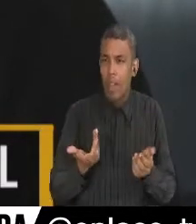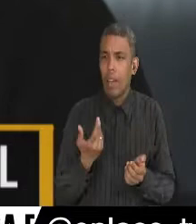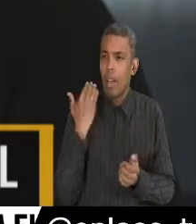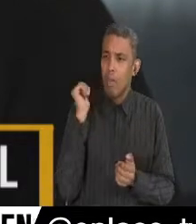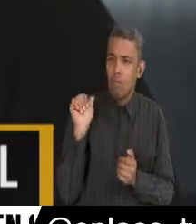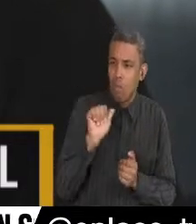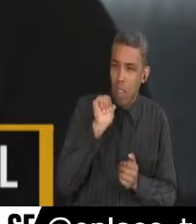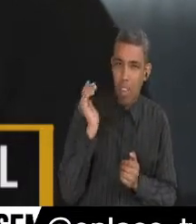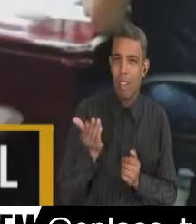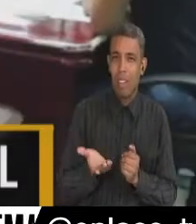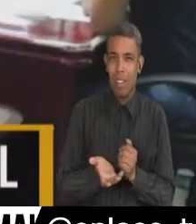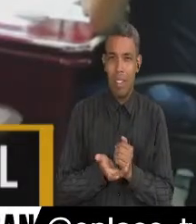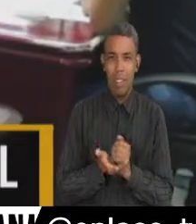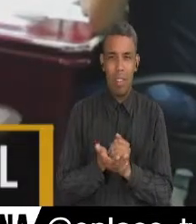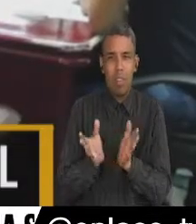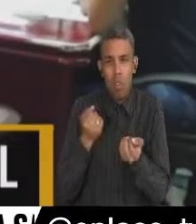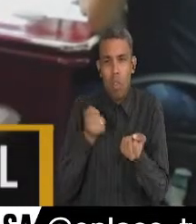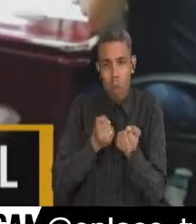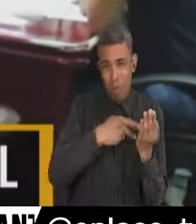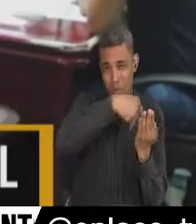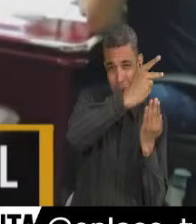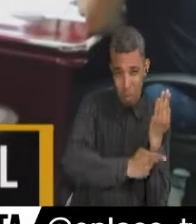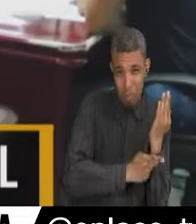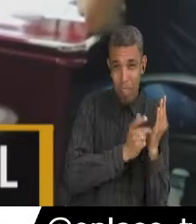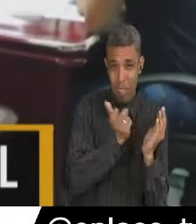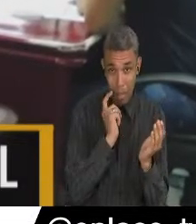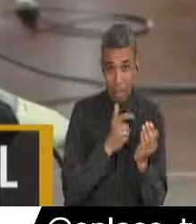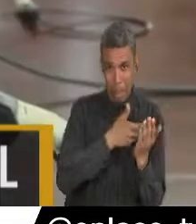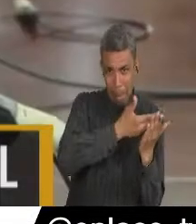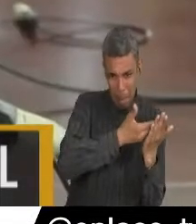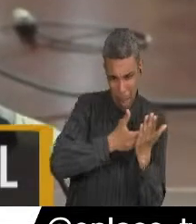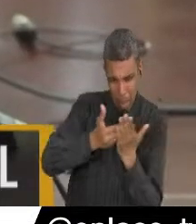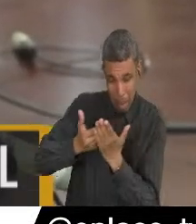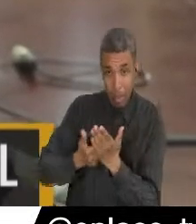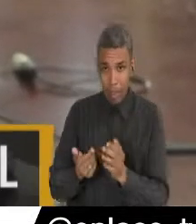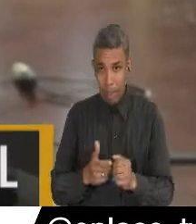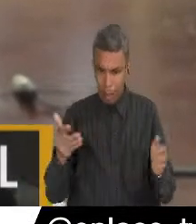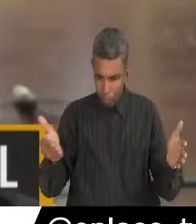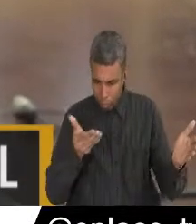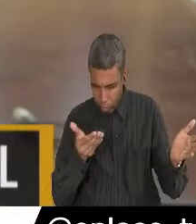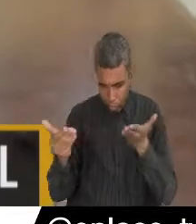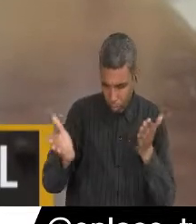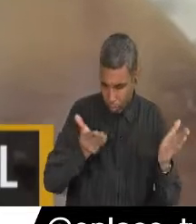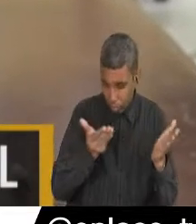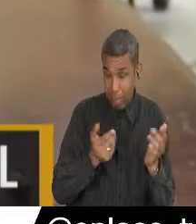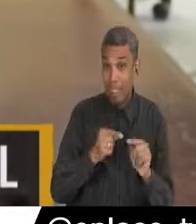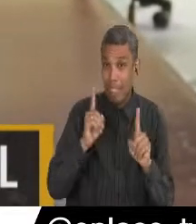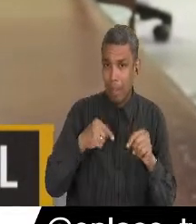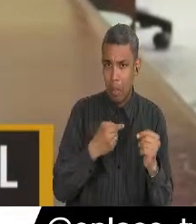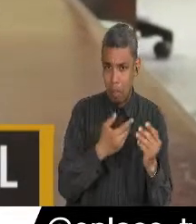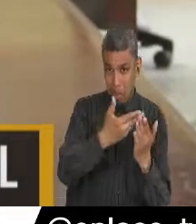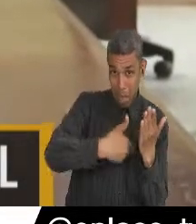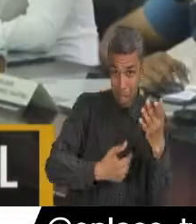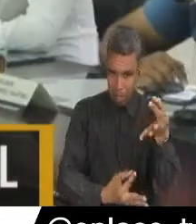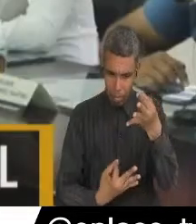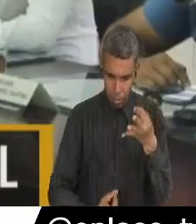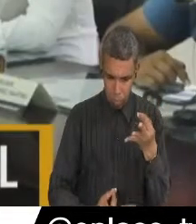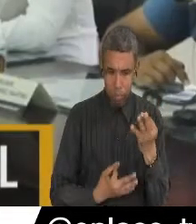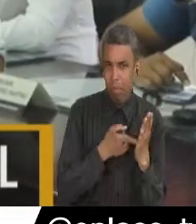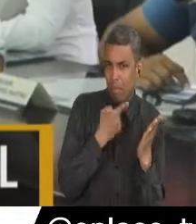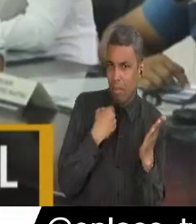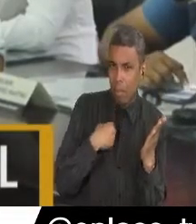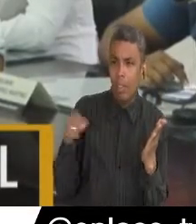ha presentado. Y también tenemos lo que es enajenación de bienes, un proyecto de acuerdo que presentó el gobierno de unos predios